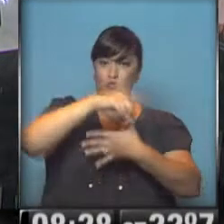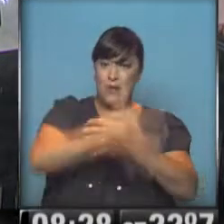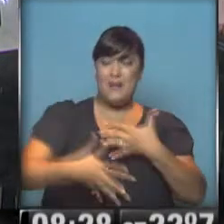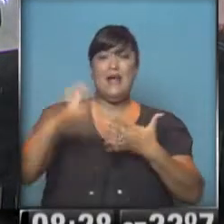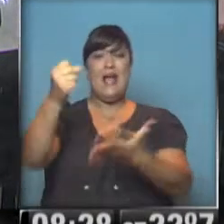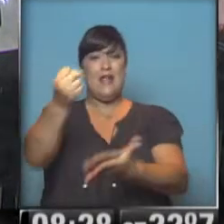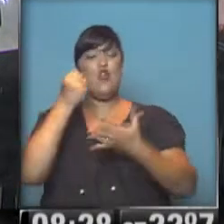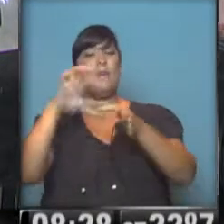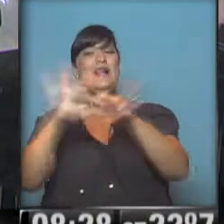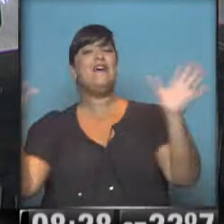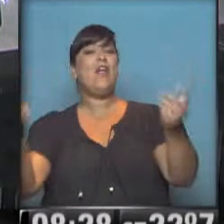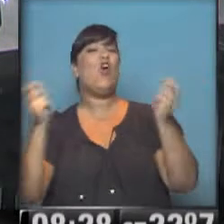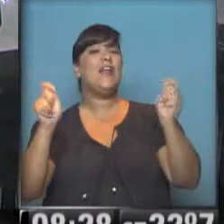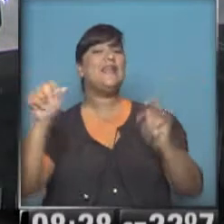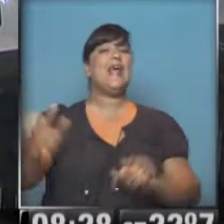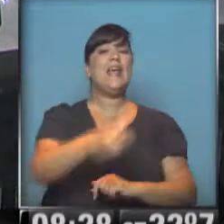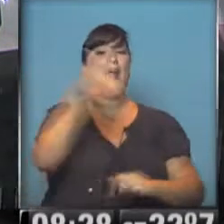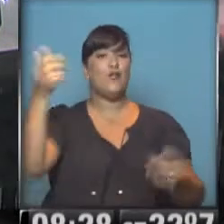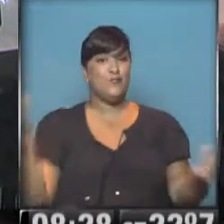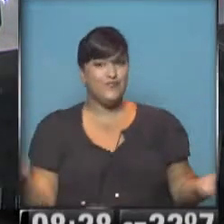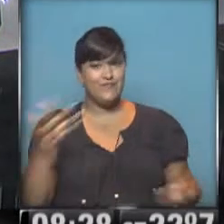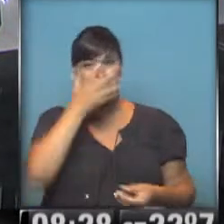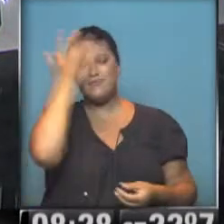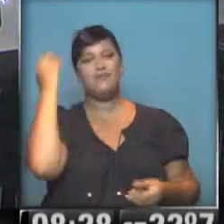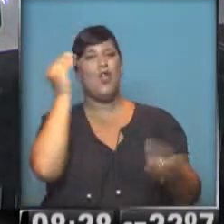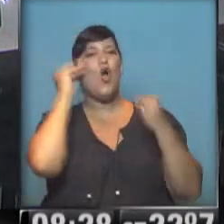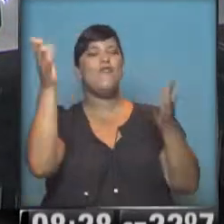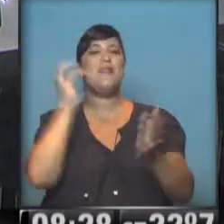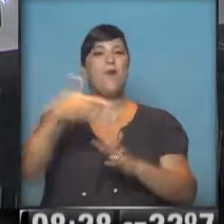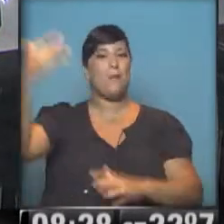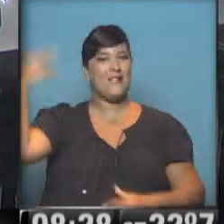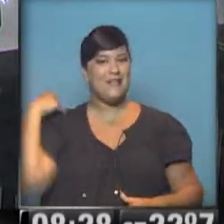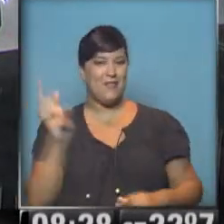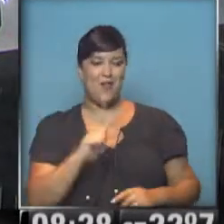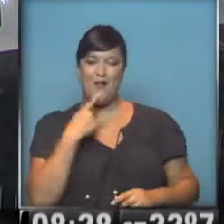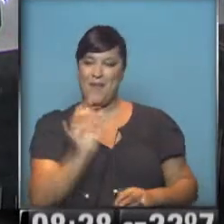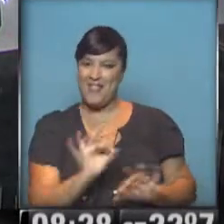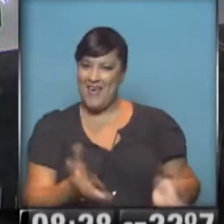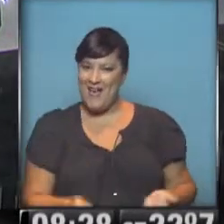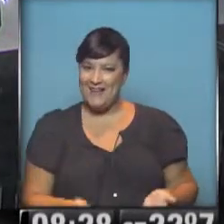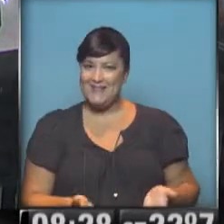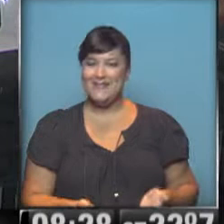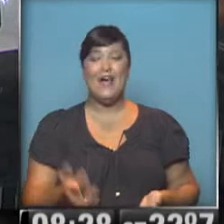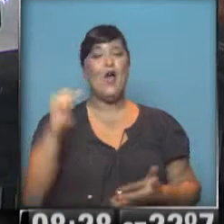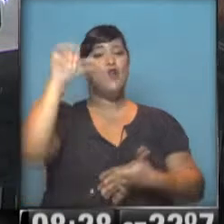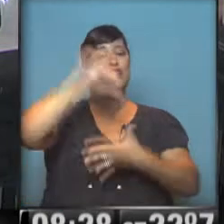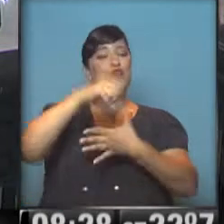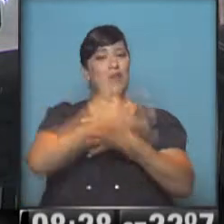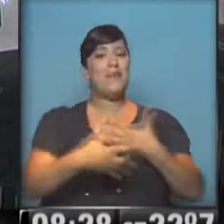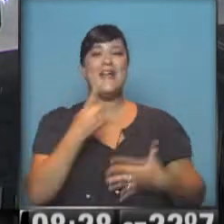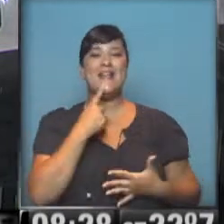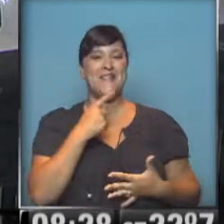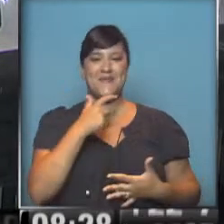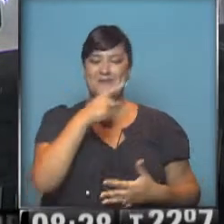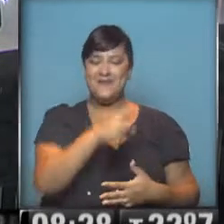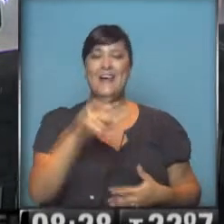grites, ¿quién no ha ganado ese título? ¿Ustedes de los que dicen no olvidemos el pasado? No, no me diga eso. La última Sudamericana la ganó River, me estoy tentando. ¿Y quién